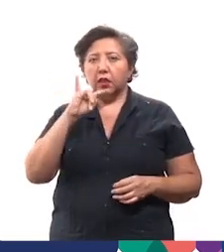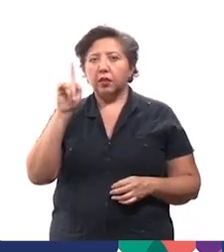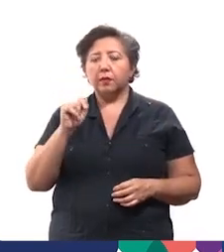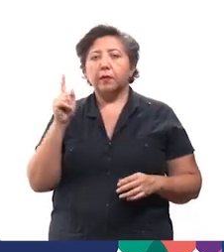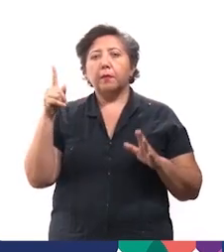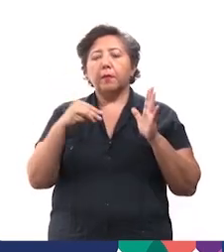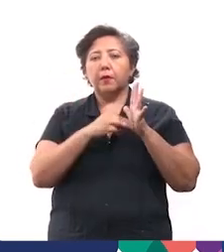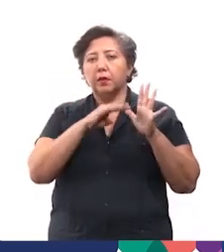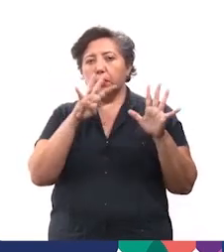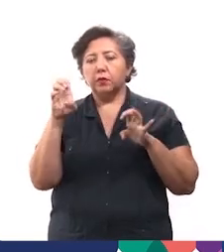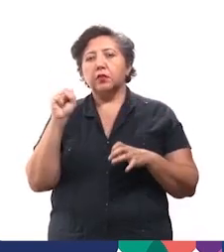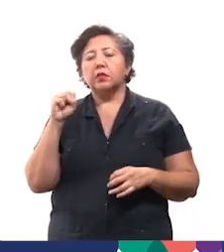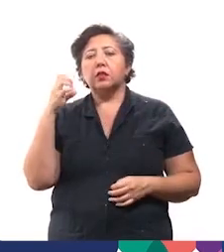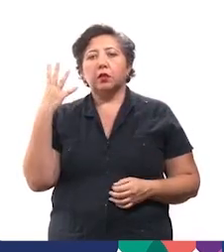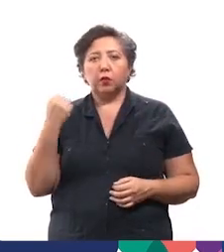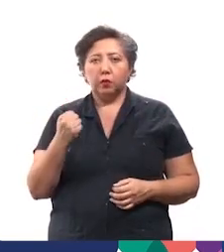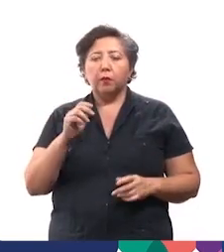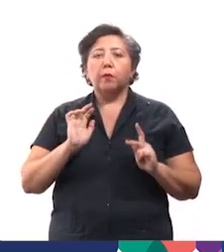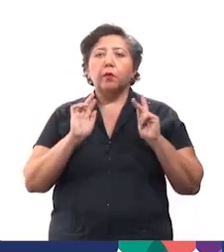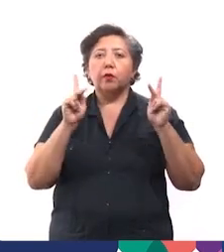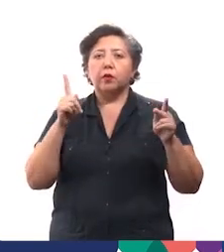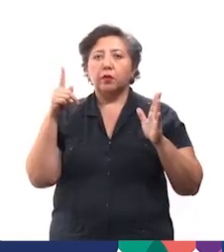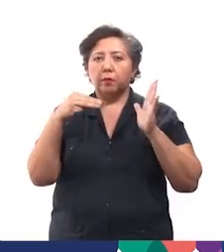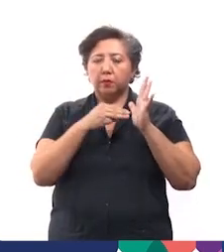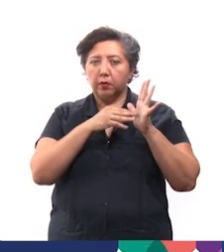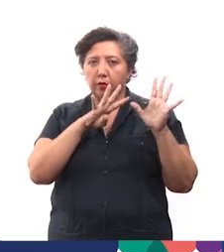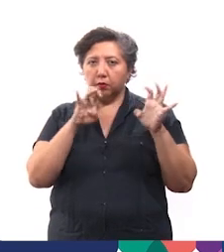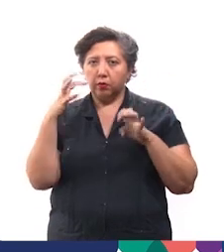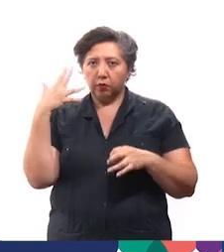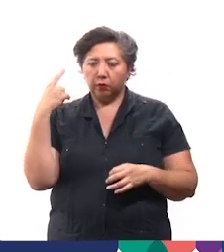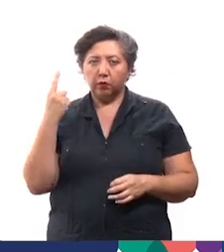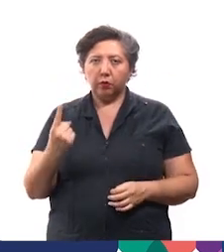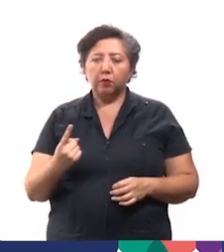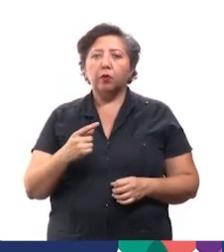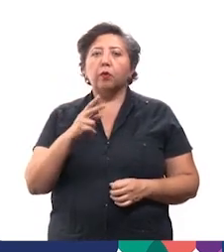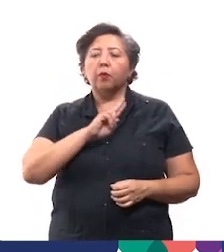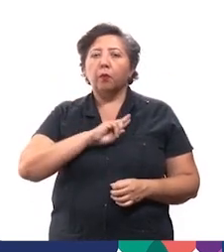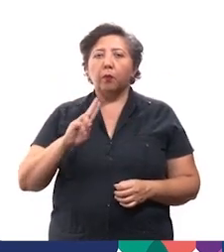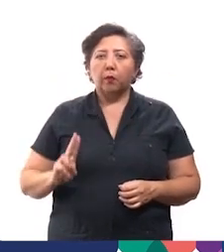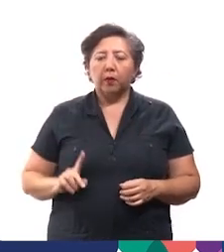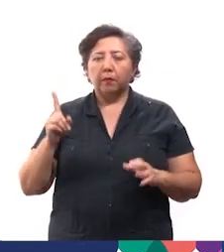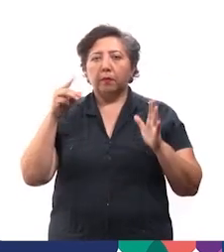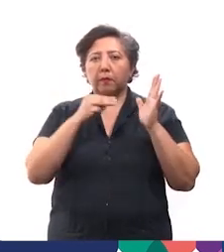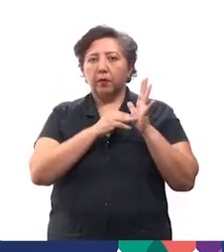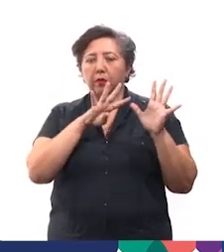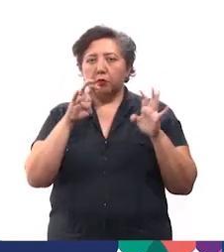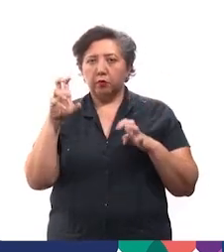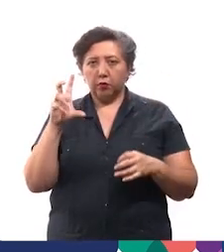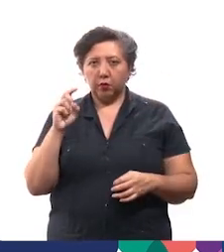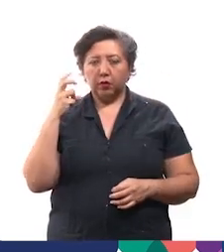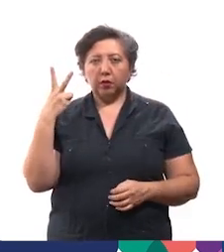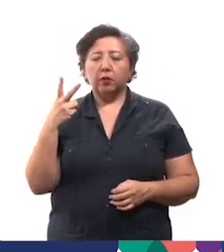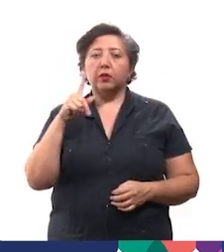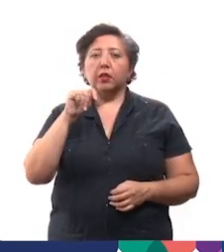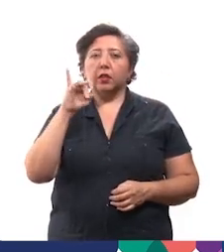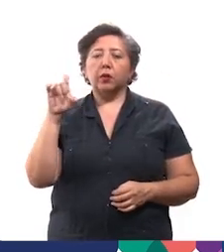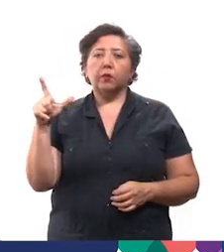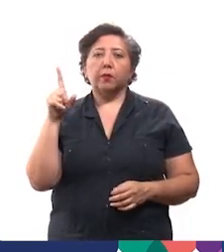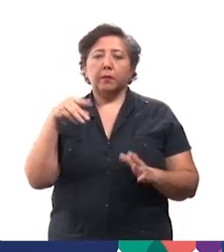Tizimín, 1.969, Progreso, 1.951, Umán, 1.932,